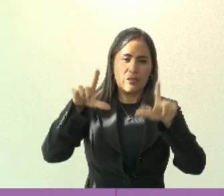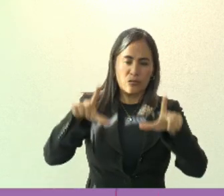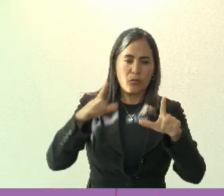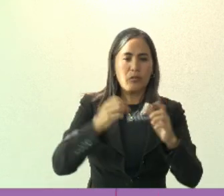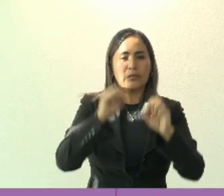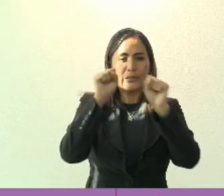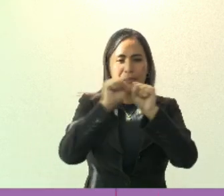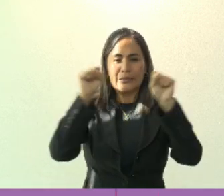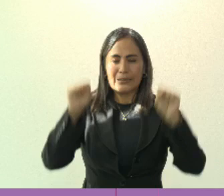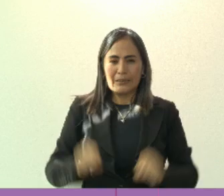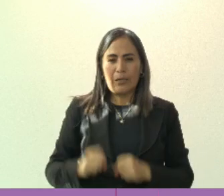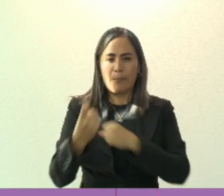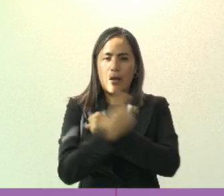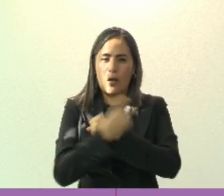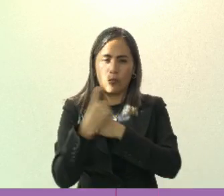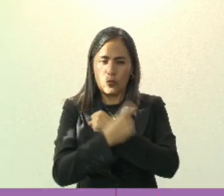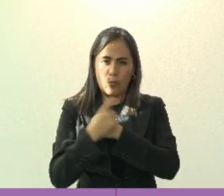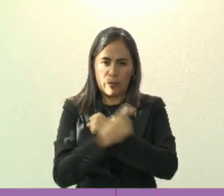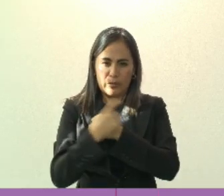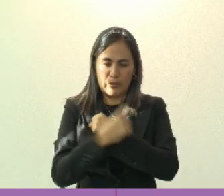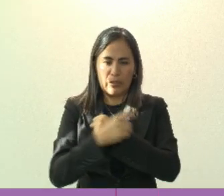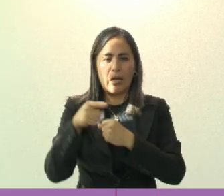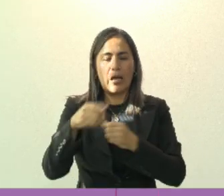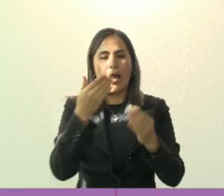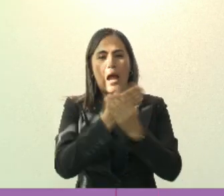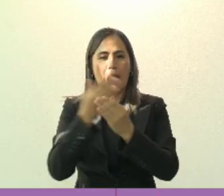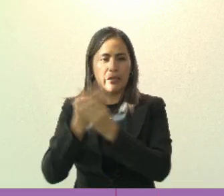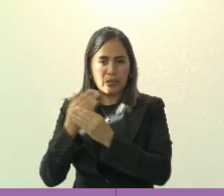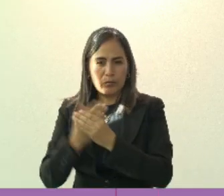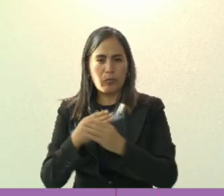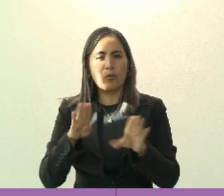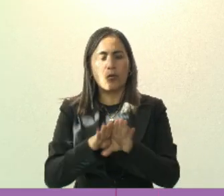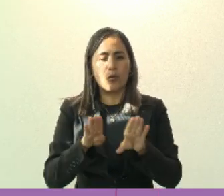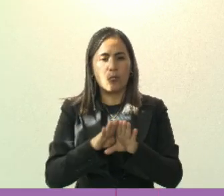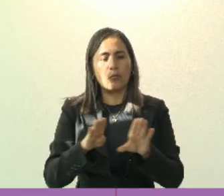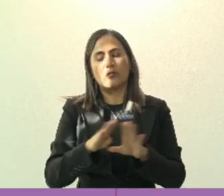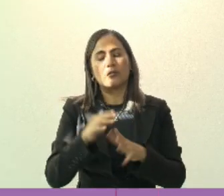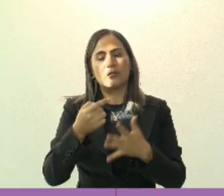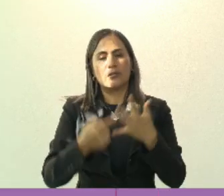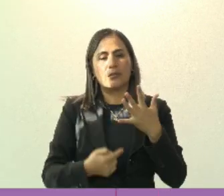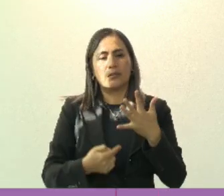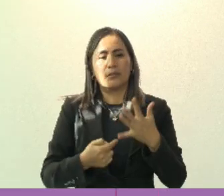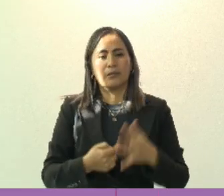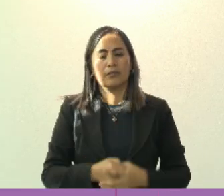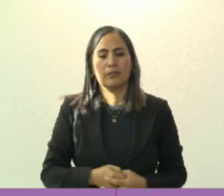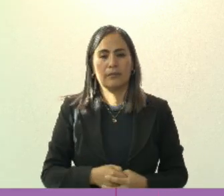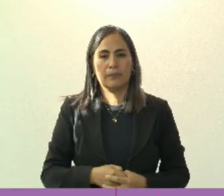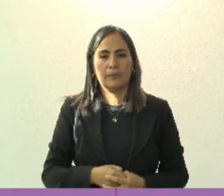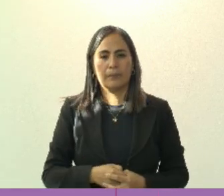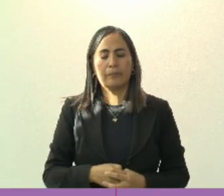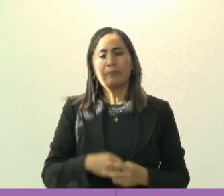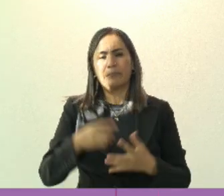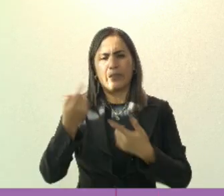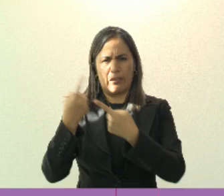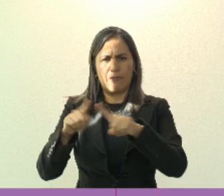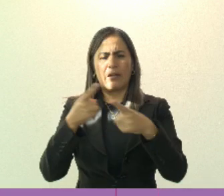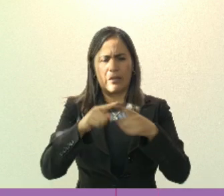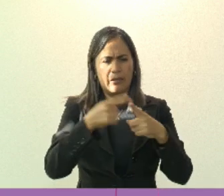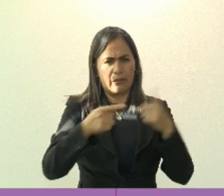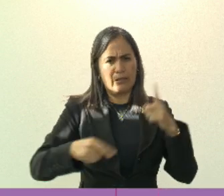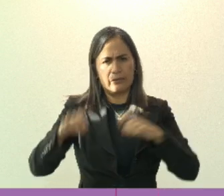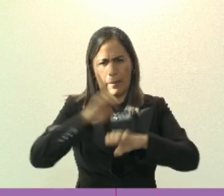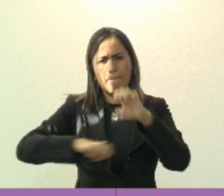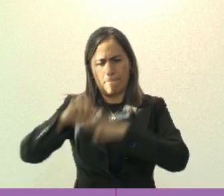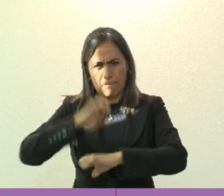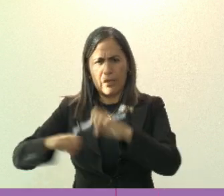Sistema Automatizado de Gestión y Archivos, que es el que conocemos como SAGA, a diversos sujetos obligados.